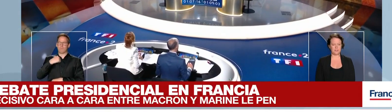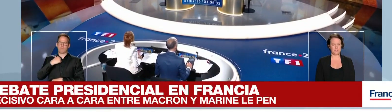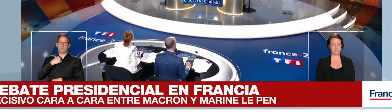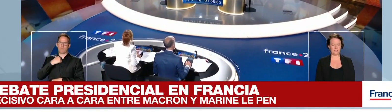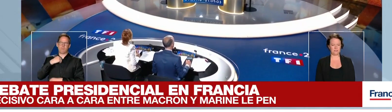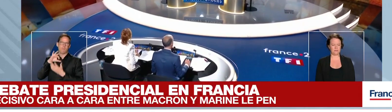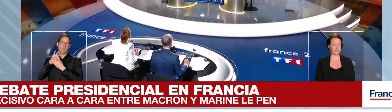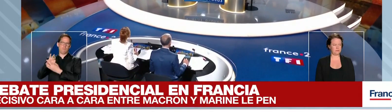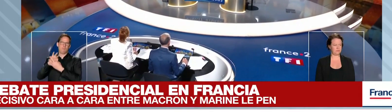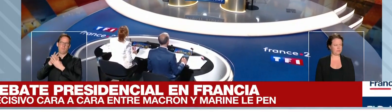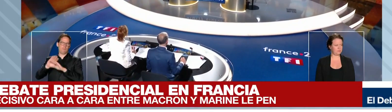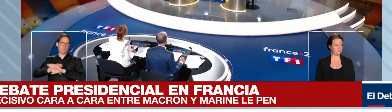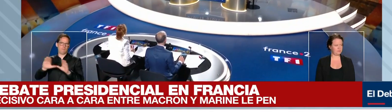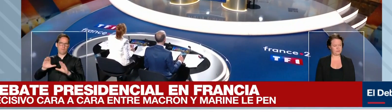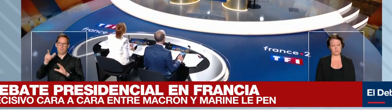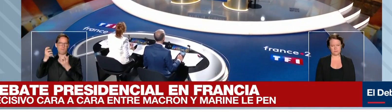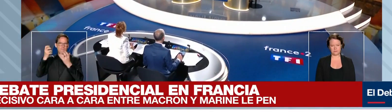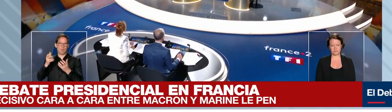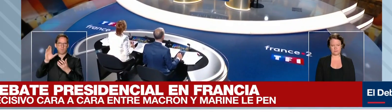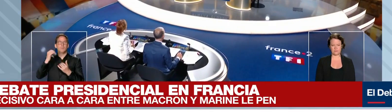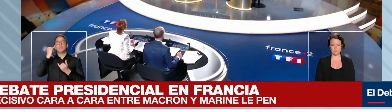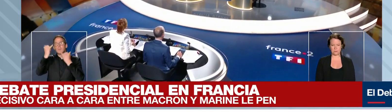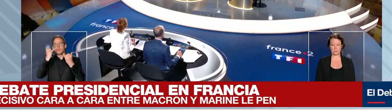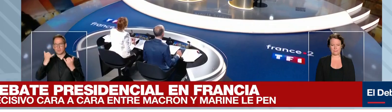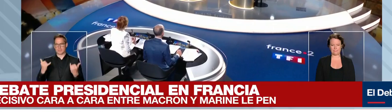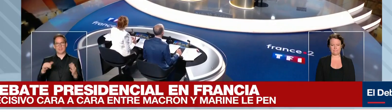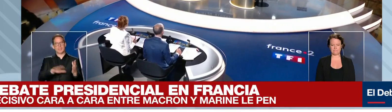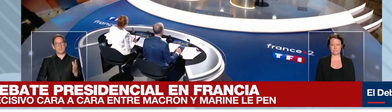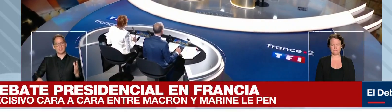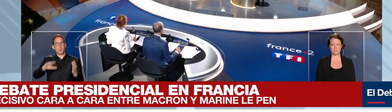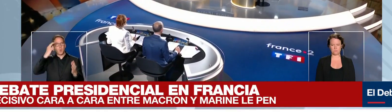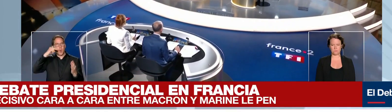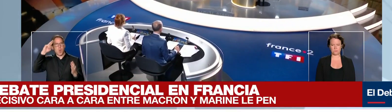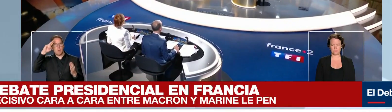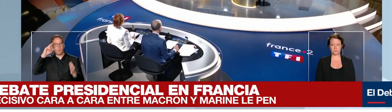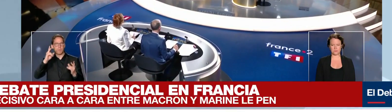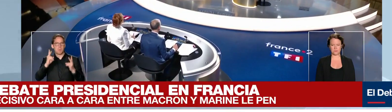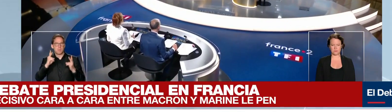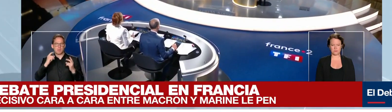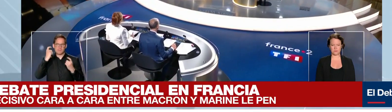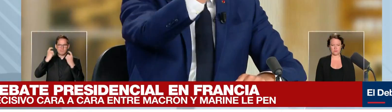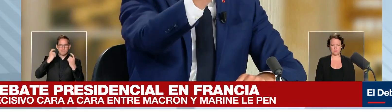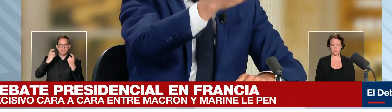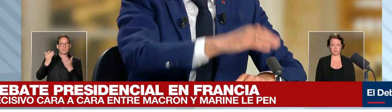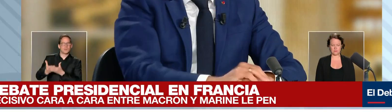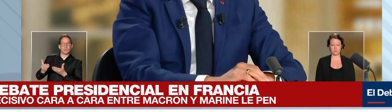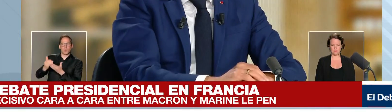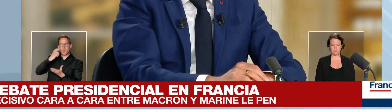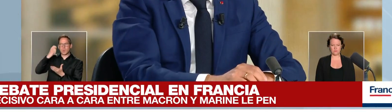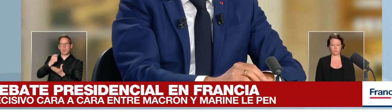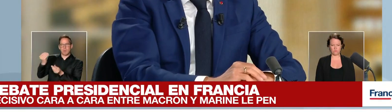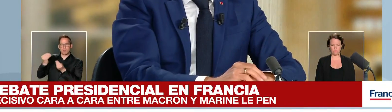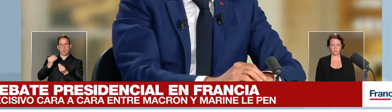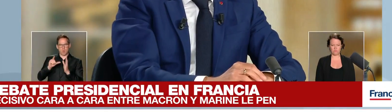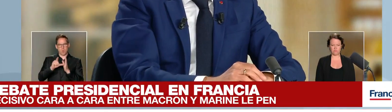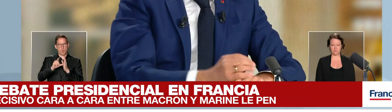mano del presidente. Y si quisiéramos cambiar nuestra organización en Europa, porque tendrá que refundarse después de la guerra, el referendo